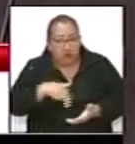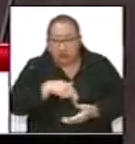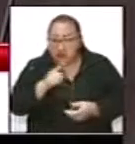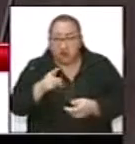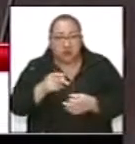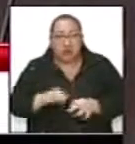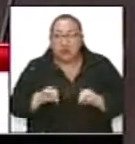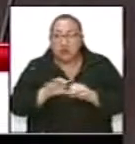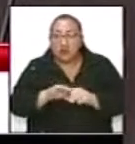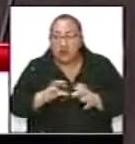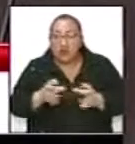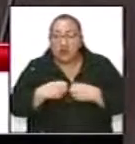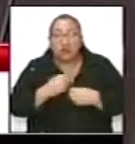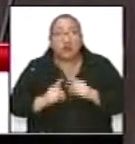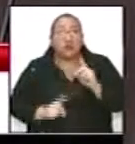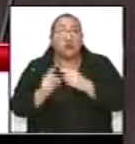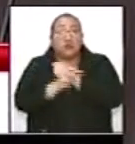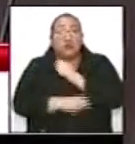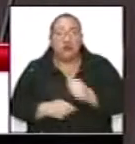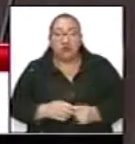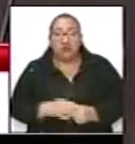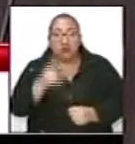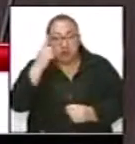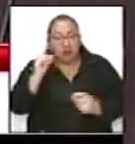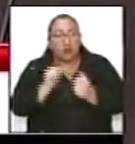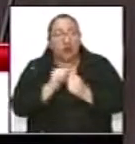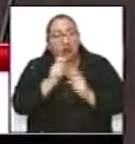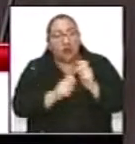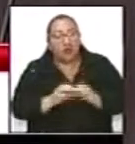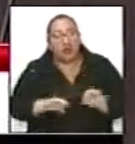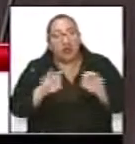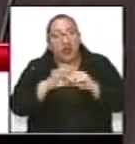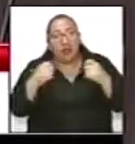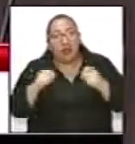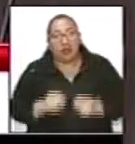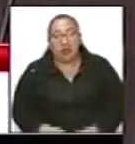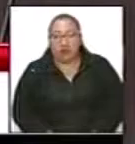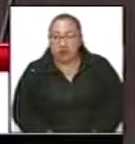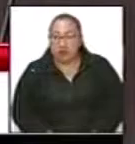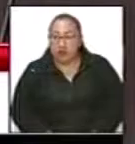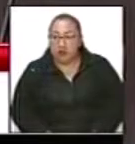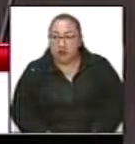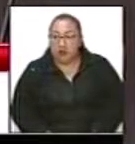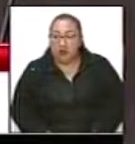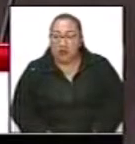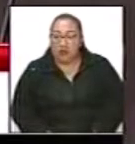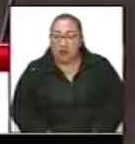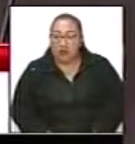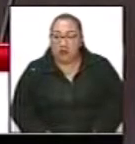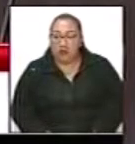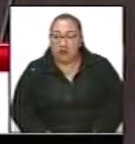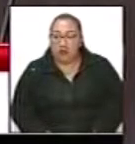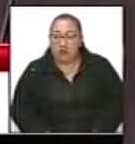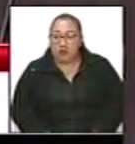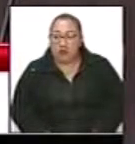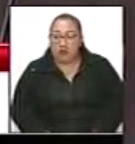una usanza de los países para con sus personalidades del deporte. Decirles que